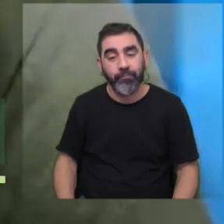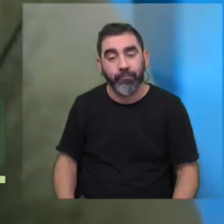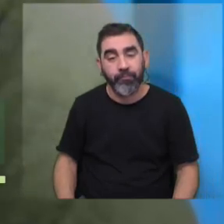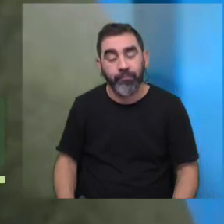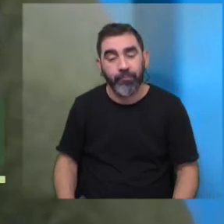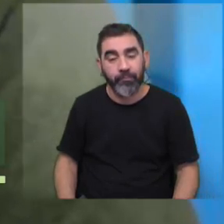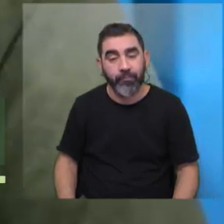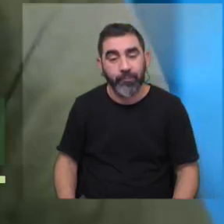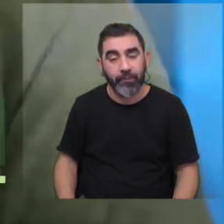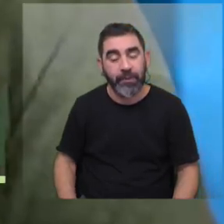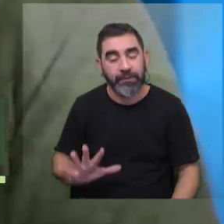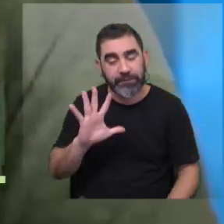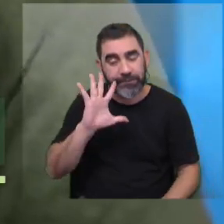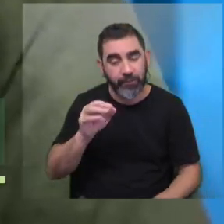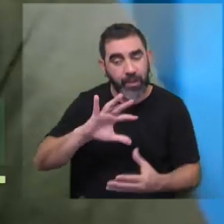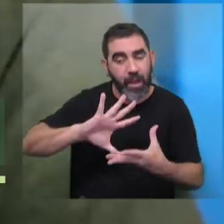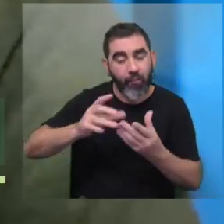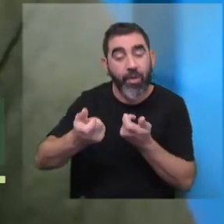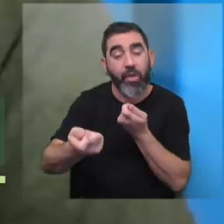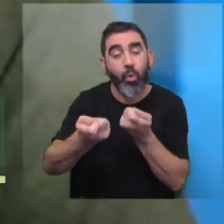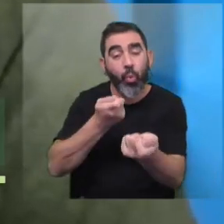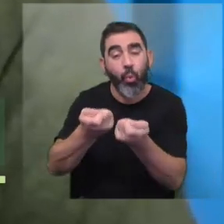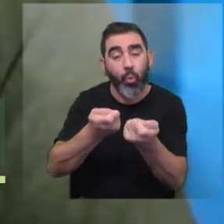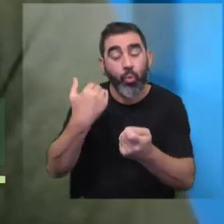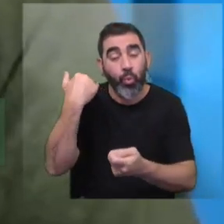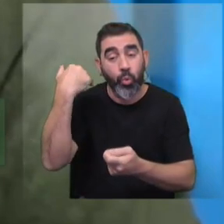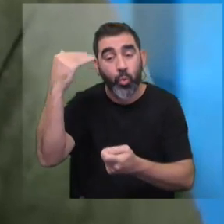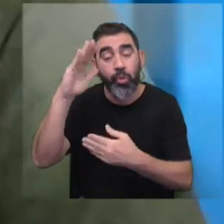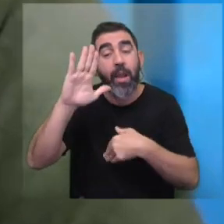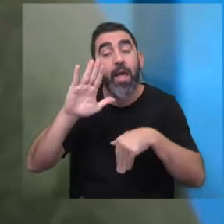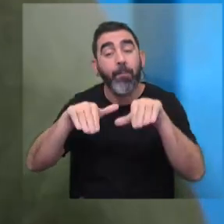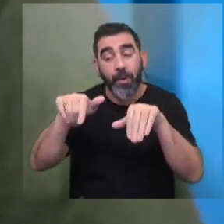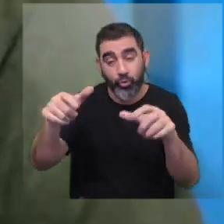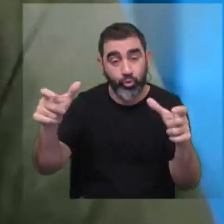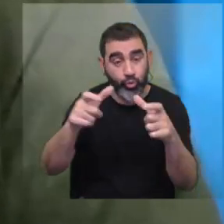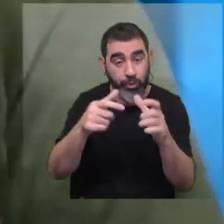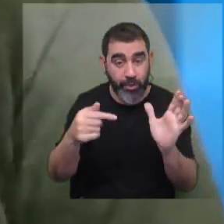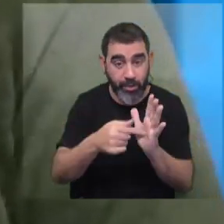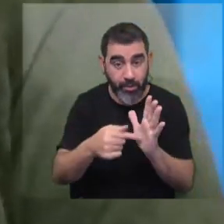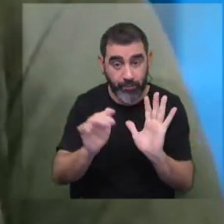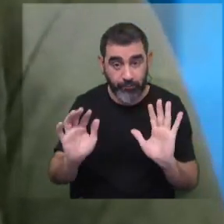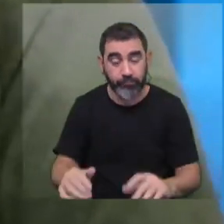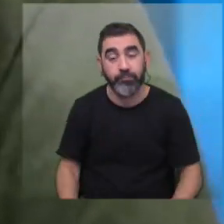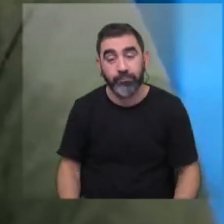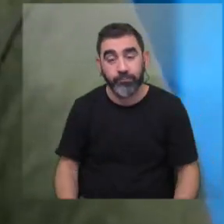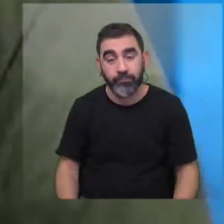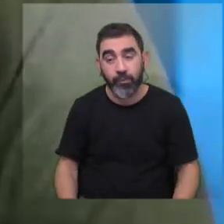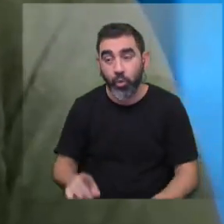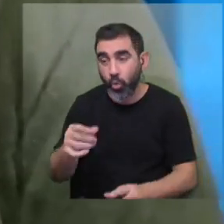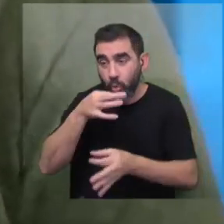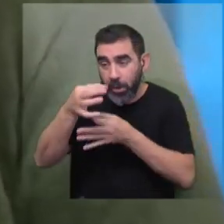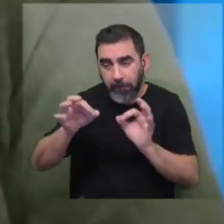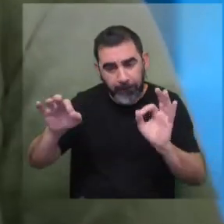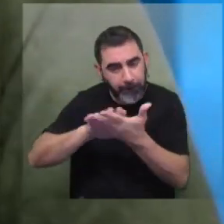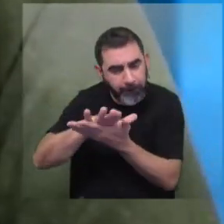tangible de Cuál es el estilo de conducción de de la mayoría de este consejo no da